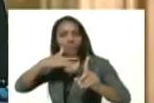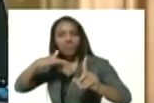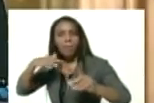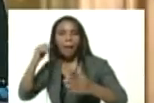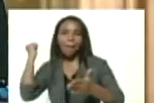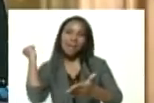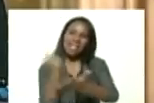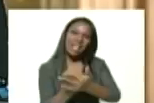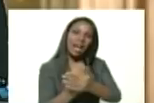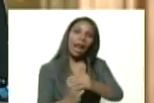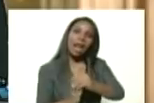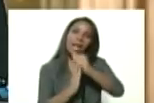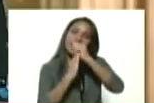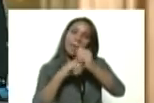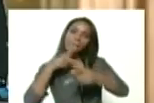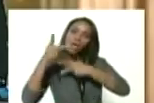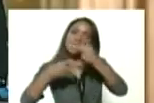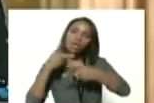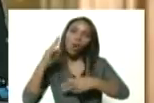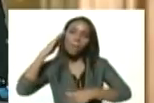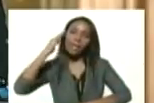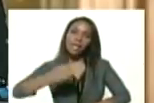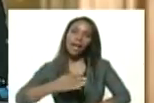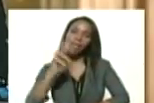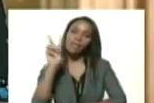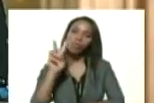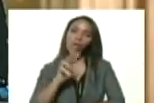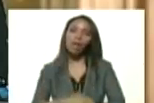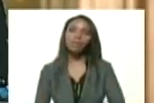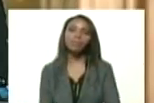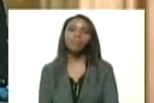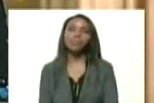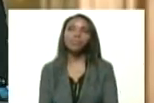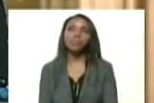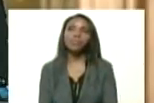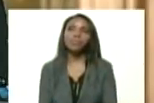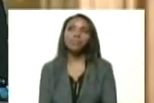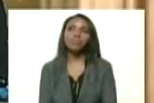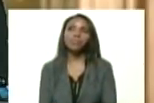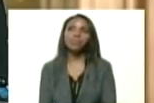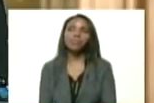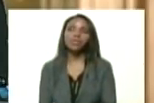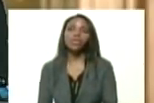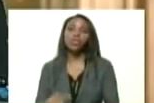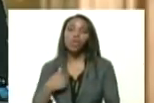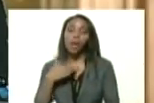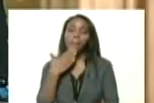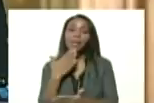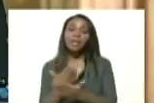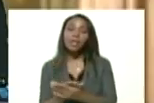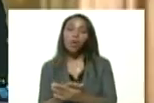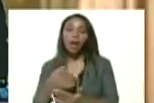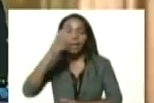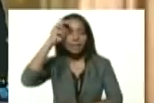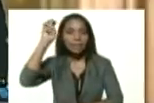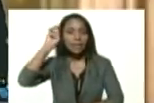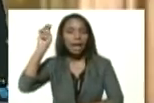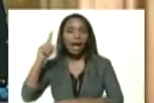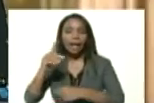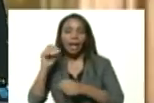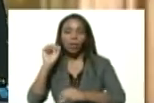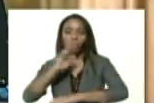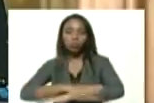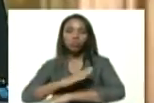a líderes políticos y militares de venezuela le he pedido al canciller que haga gestiones